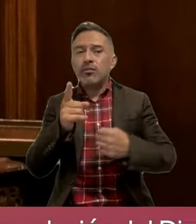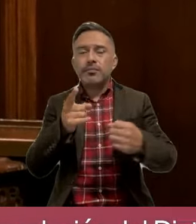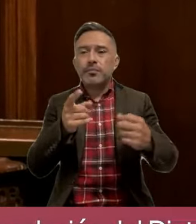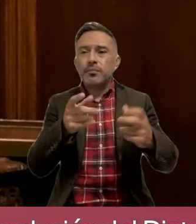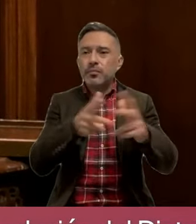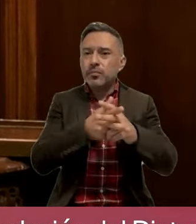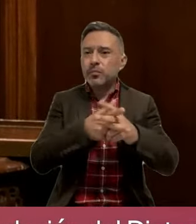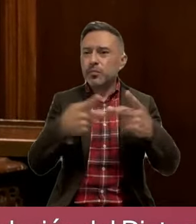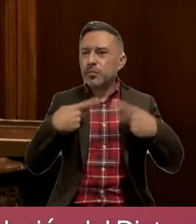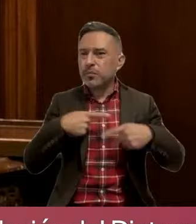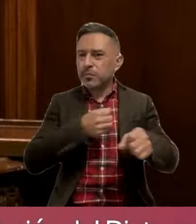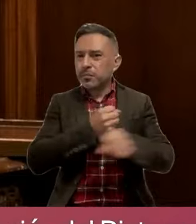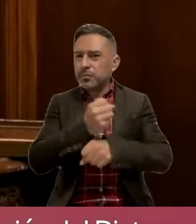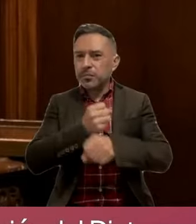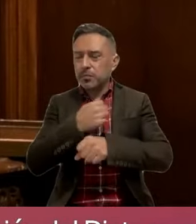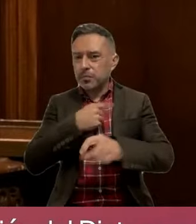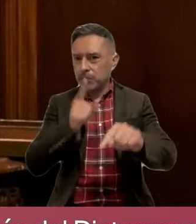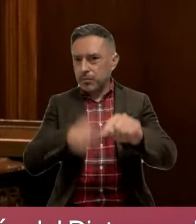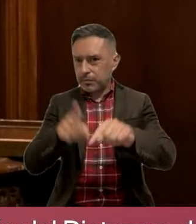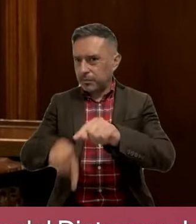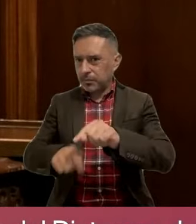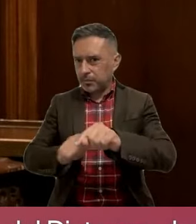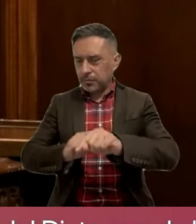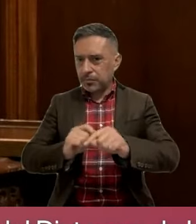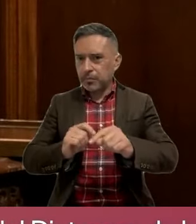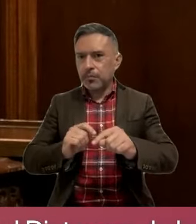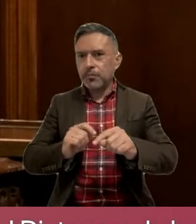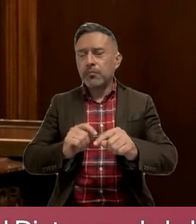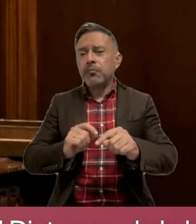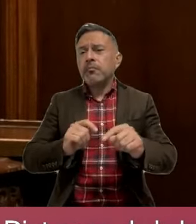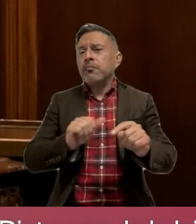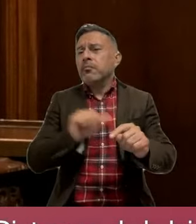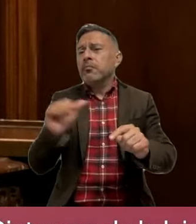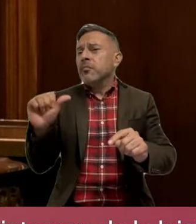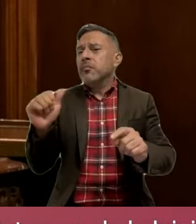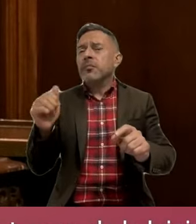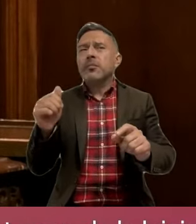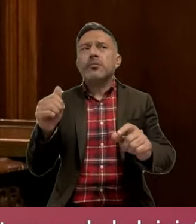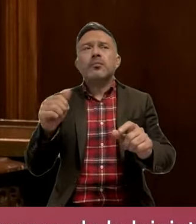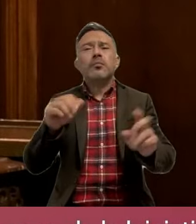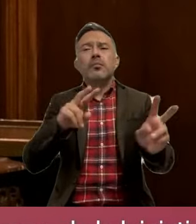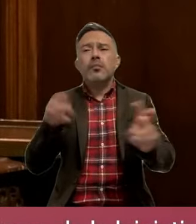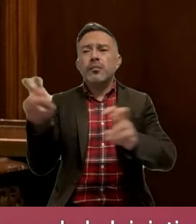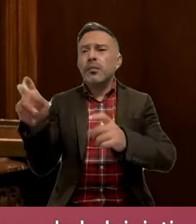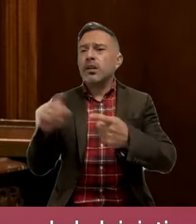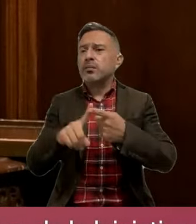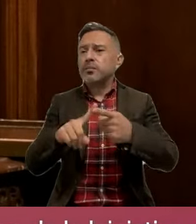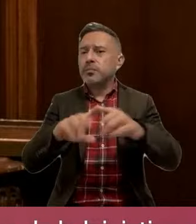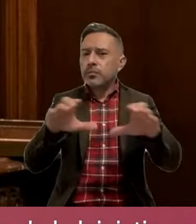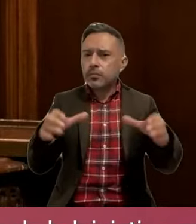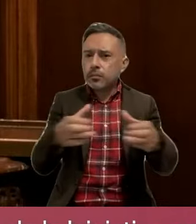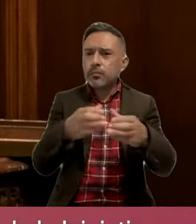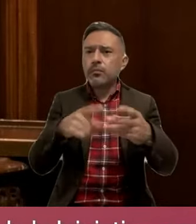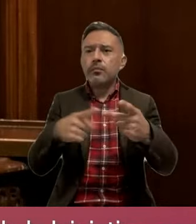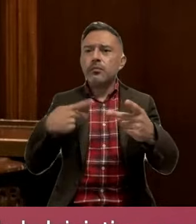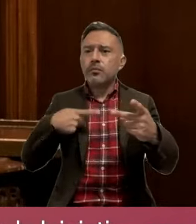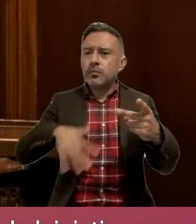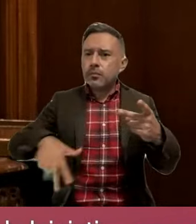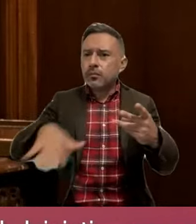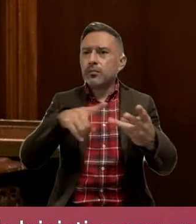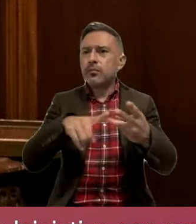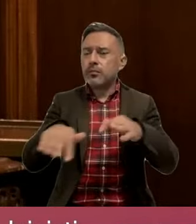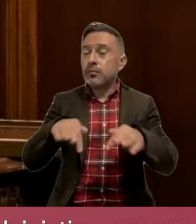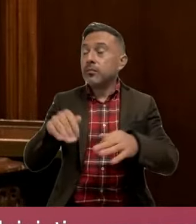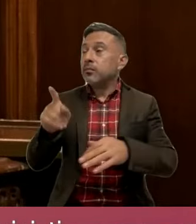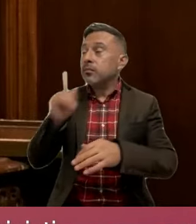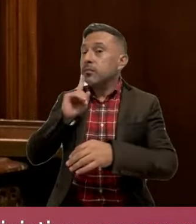personas en cualquier ámbito, comunitario, social, familiar, laboral, Diputada María del Carmen, político.